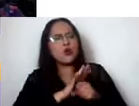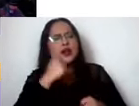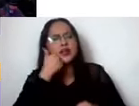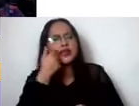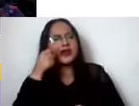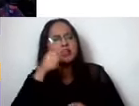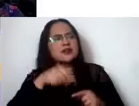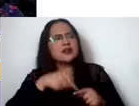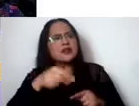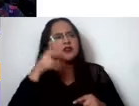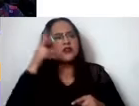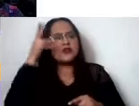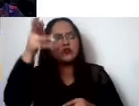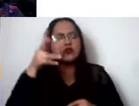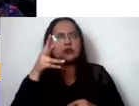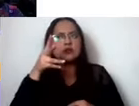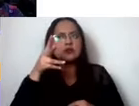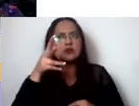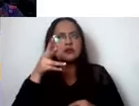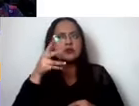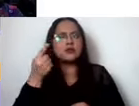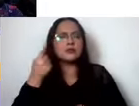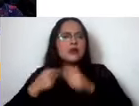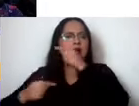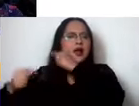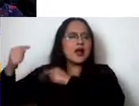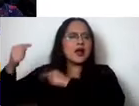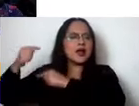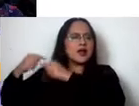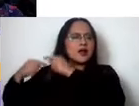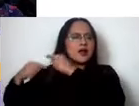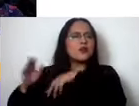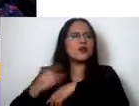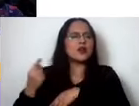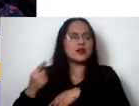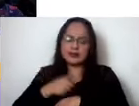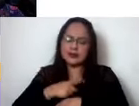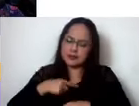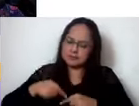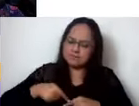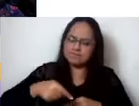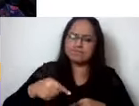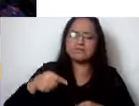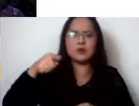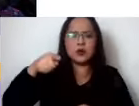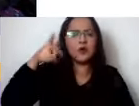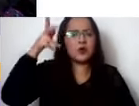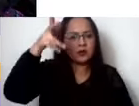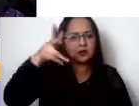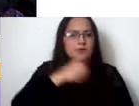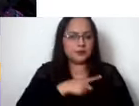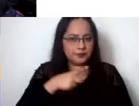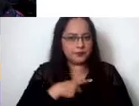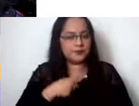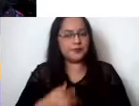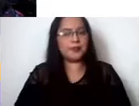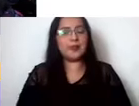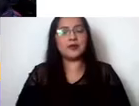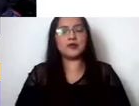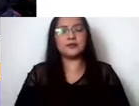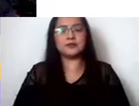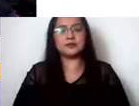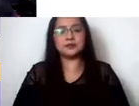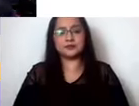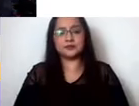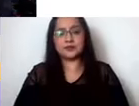vejez, se van hacia atrás, pero no tiene por qué ser hacia atrás. Y me encantó una frase que dice que podemos ser